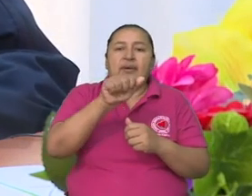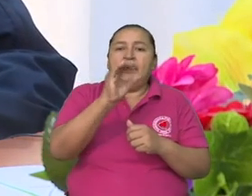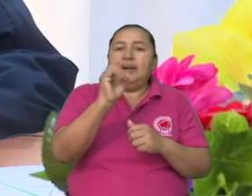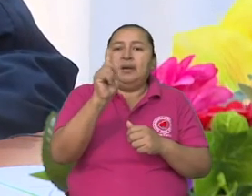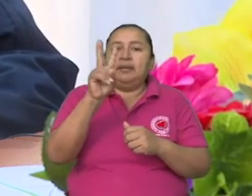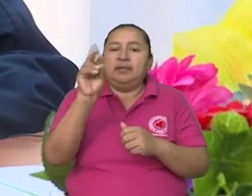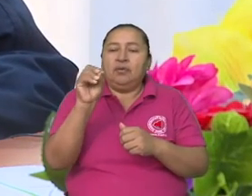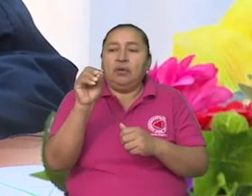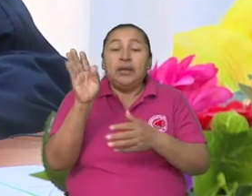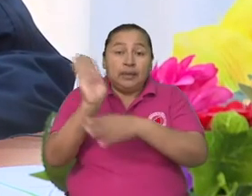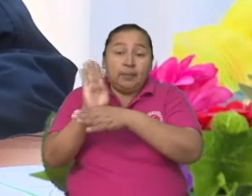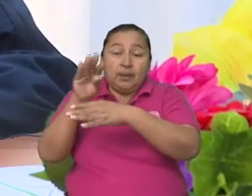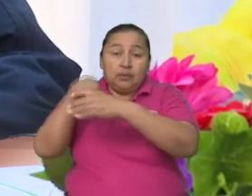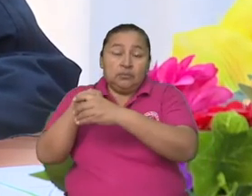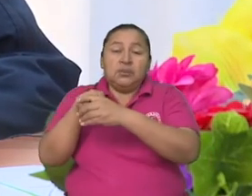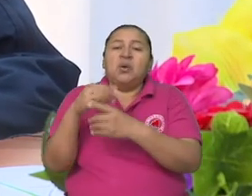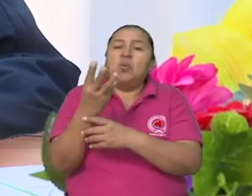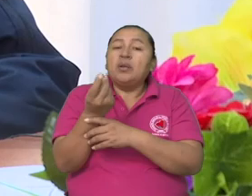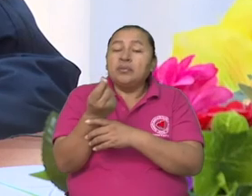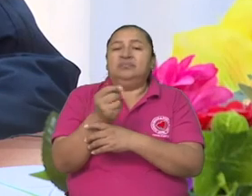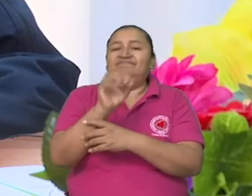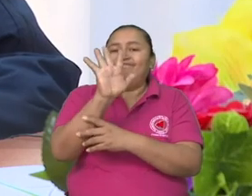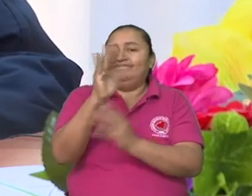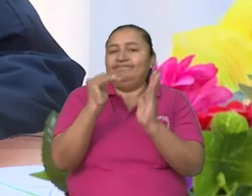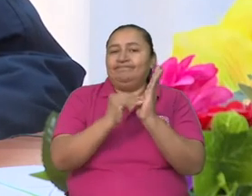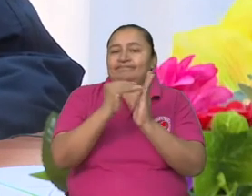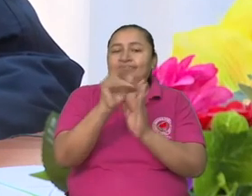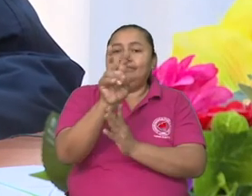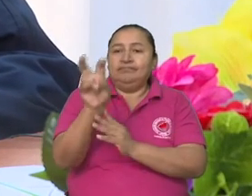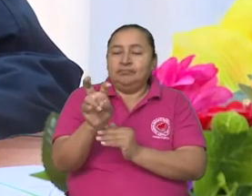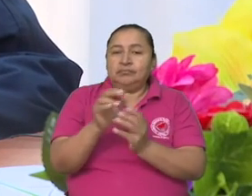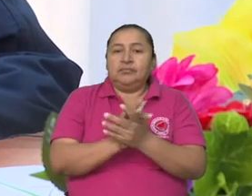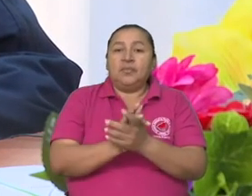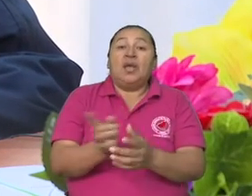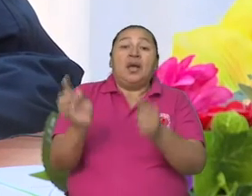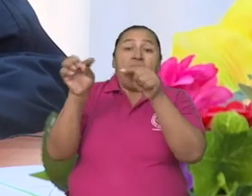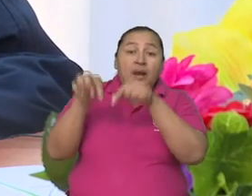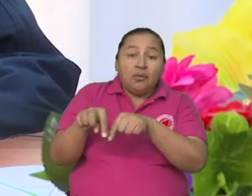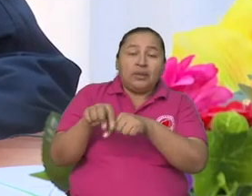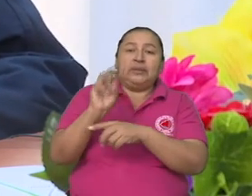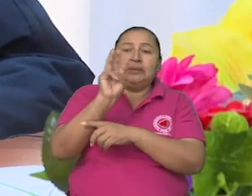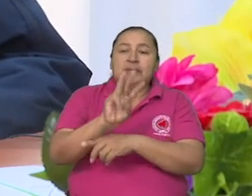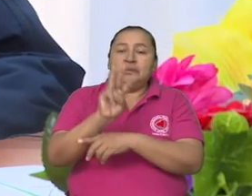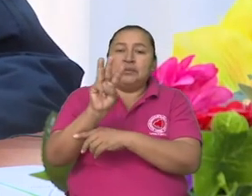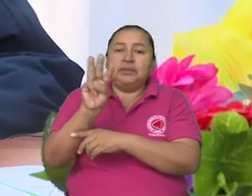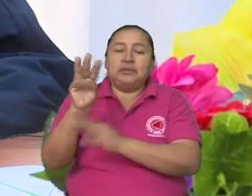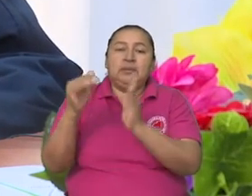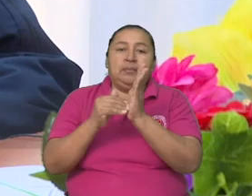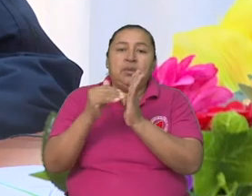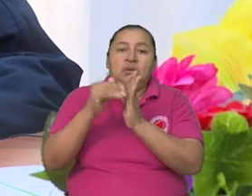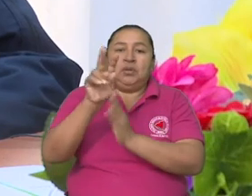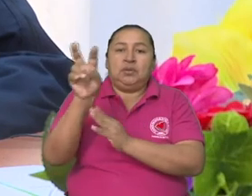banco, 5 millones de córdobas. Hoy la tenemos con 333 millones de